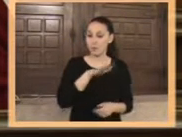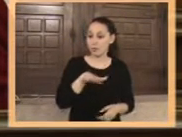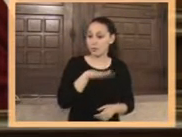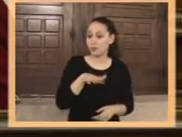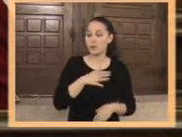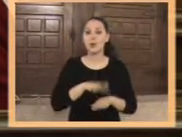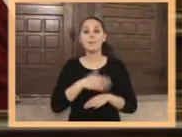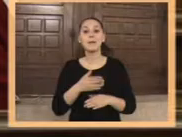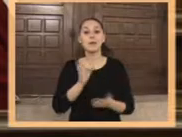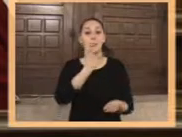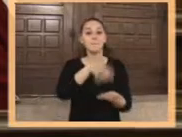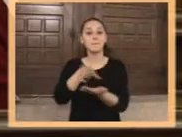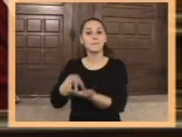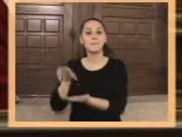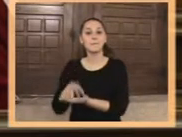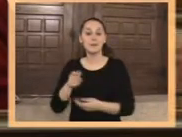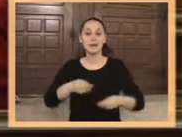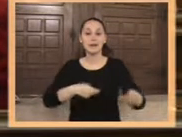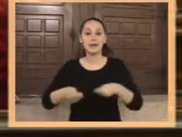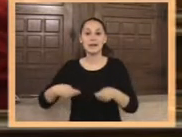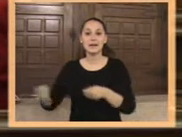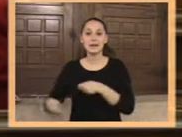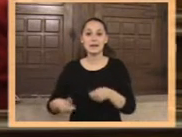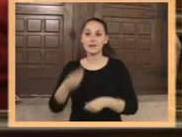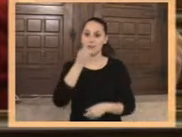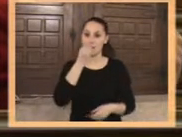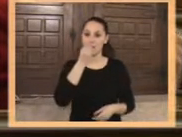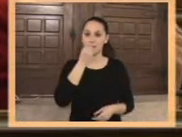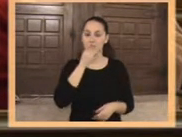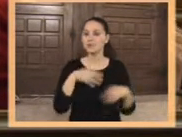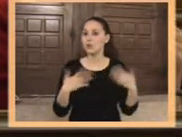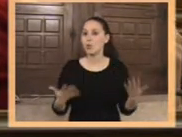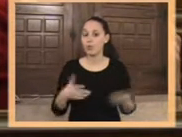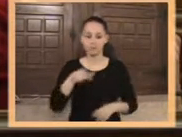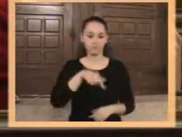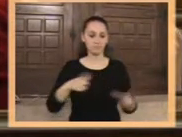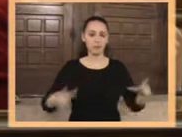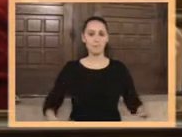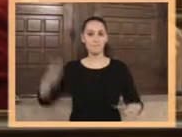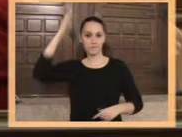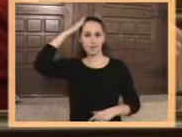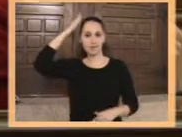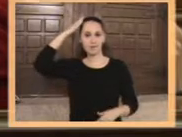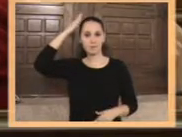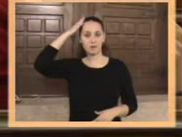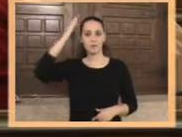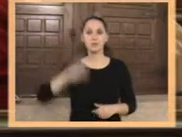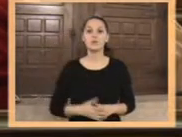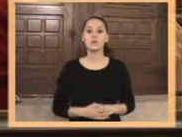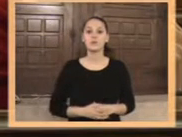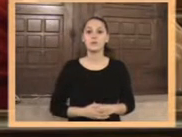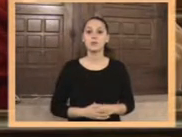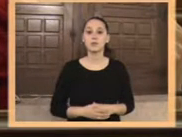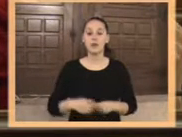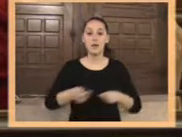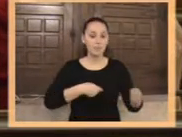mercadillo de productos alimenticios y artesanía será la Plaza Mayor. En el caso del mercadillo textil,